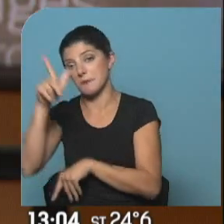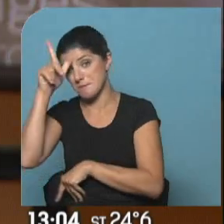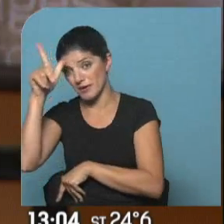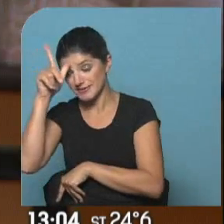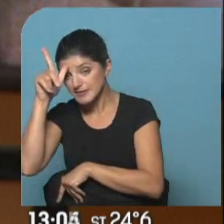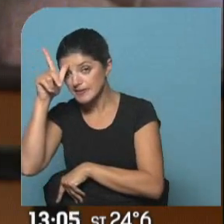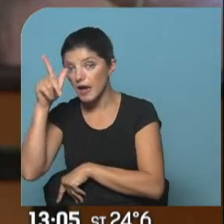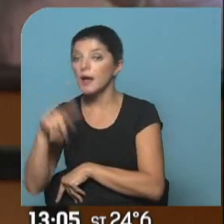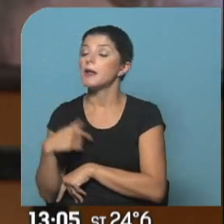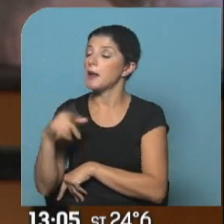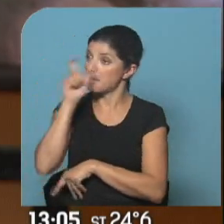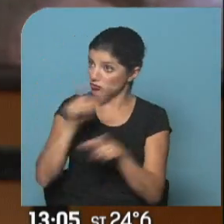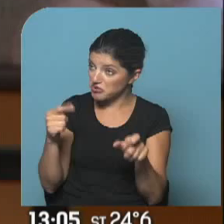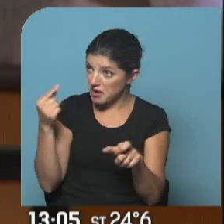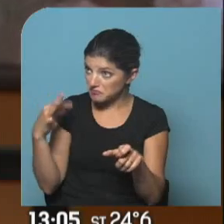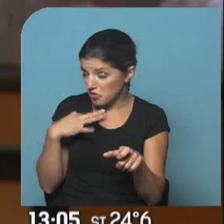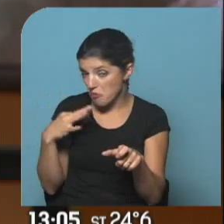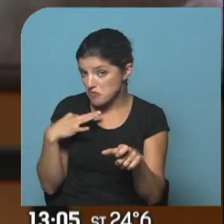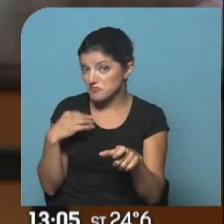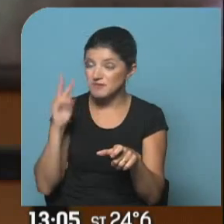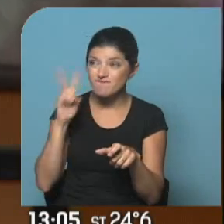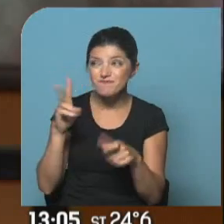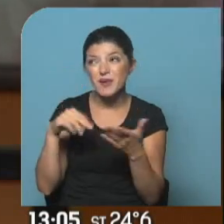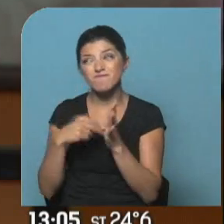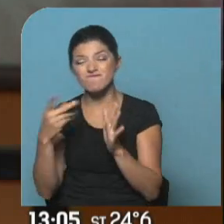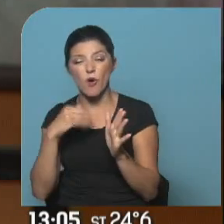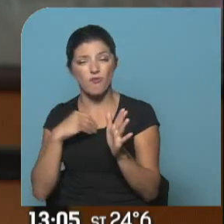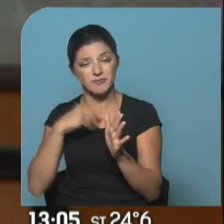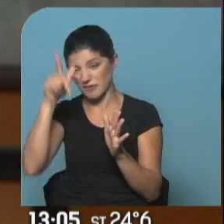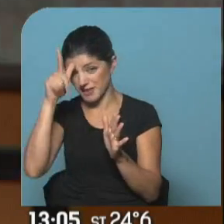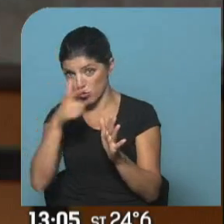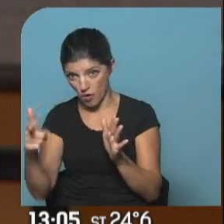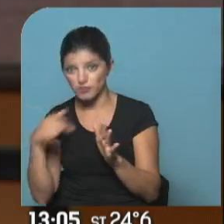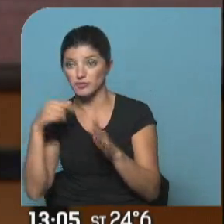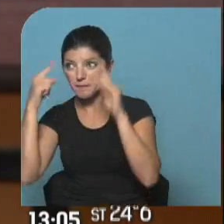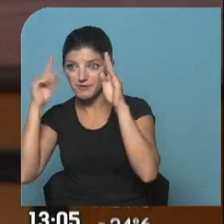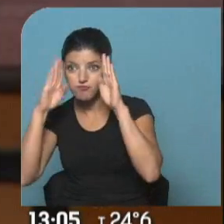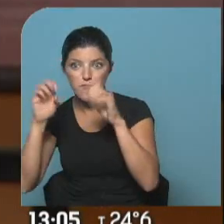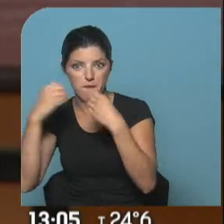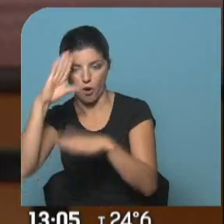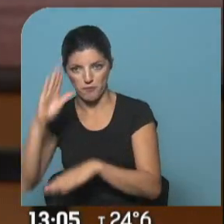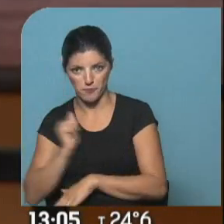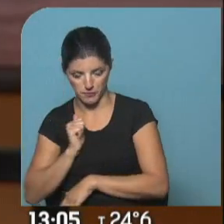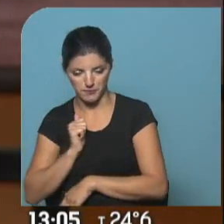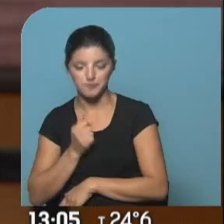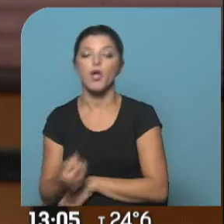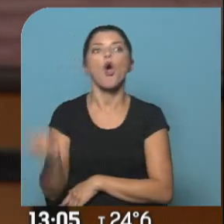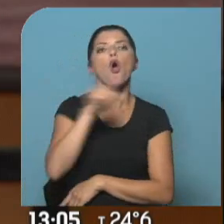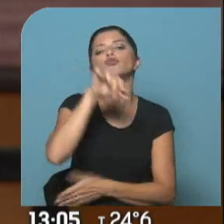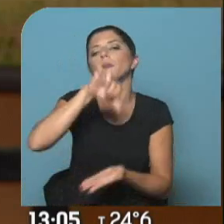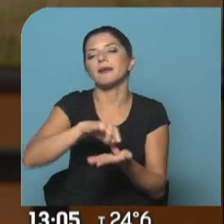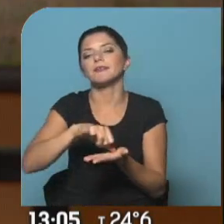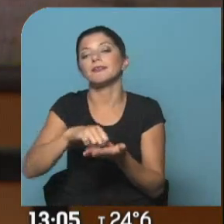tiene bastante consideración porque no confía en las policías. En otros países son respetadas porque han mantenido una